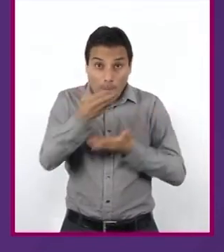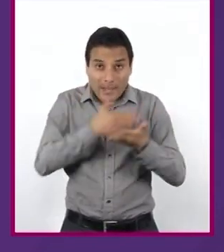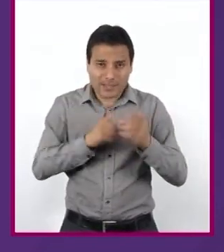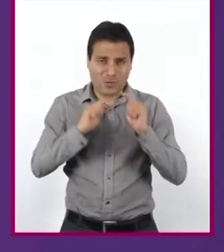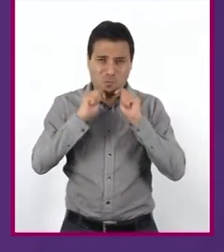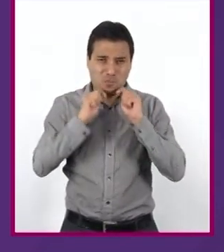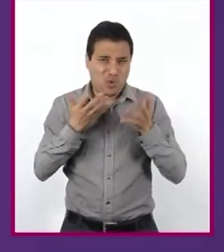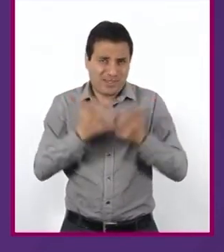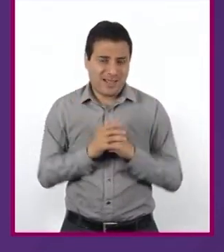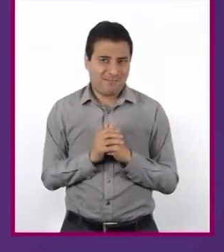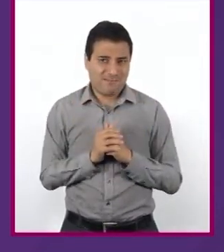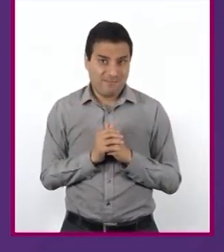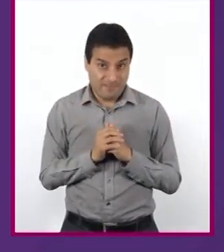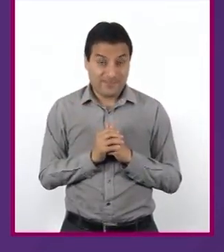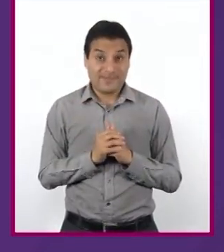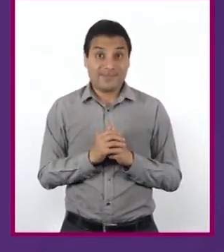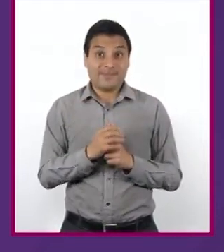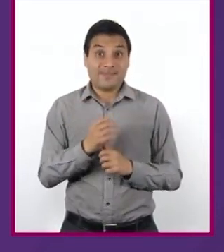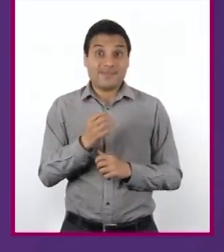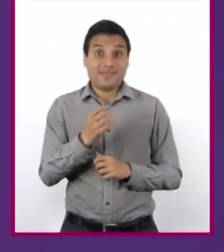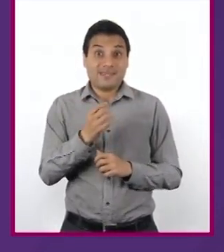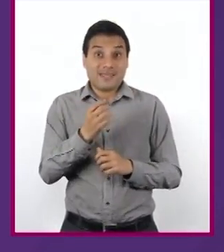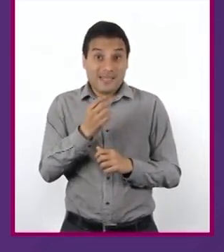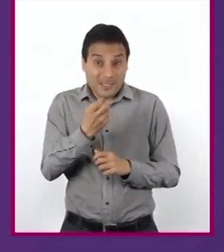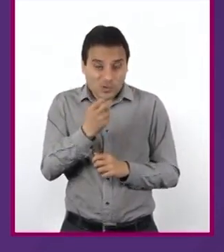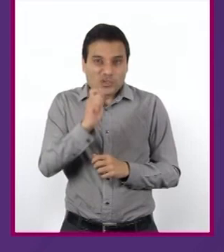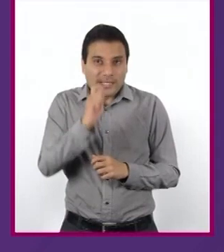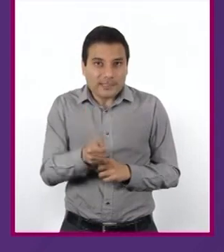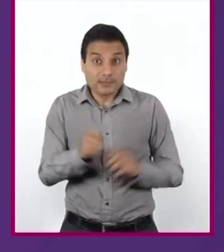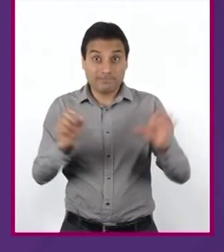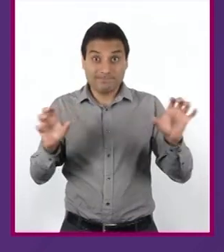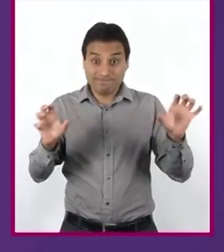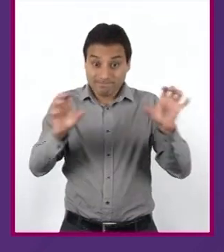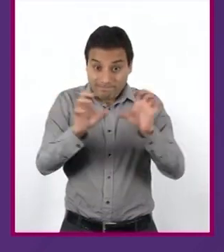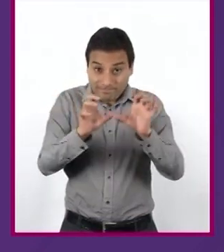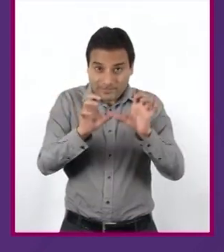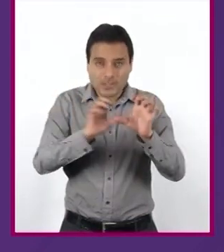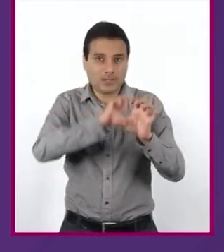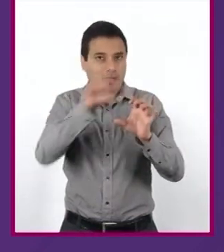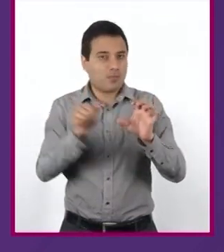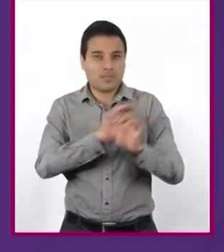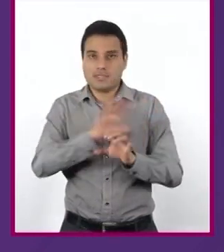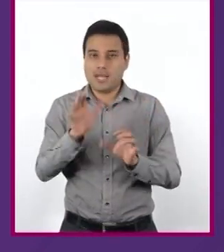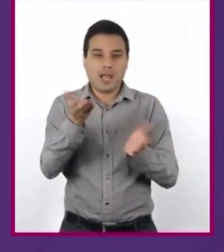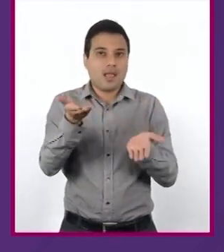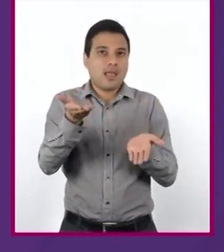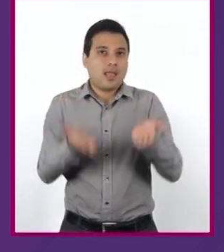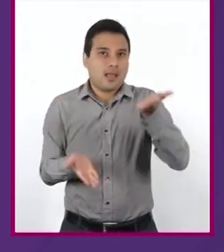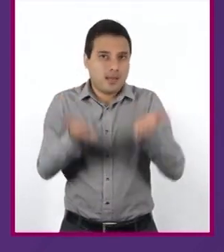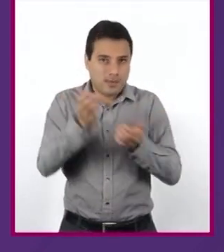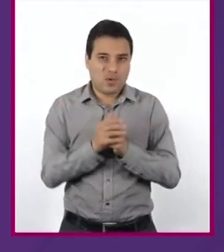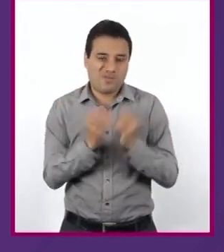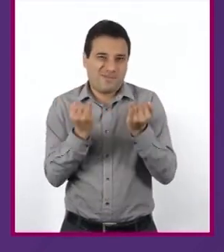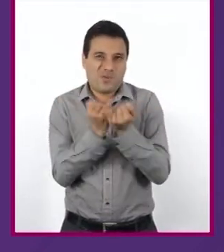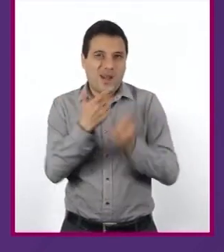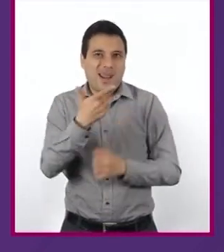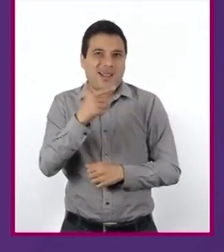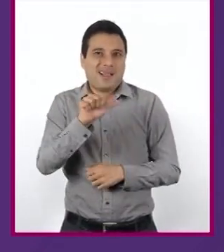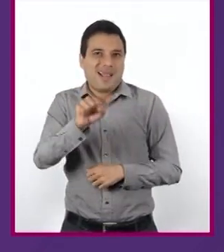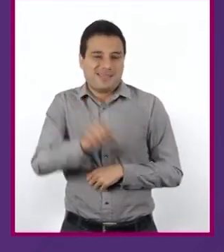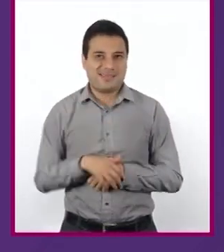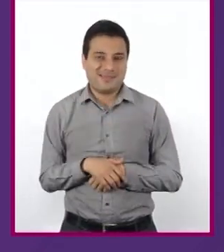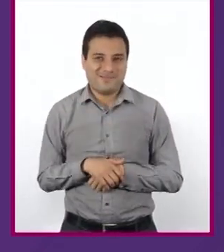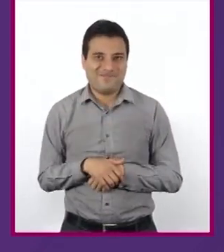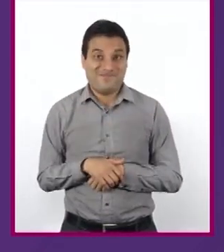Al final, en ambos casos, permanecen estables como los gases nobles. Es curioso el comportamiento de